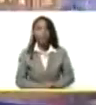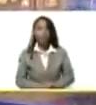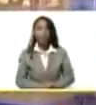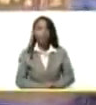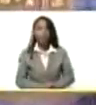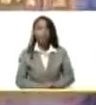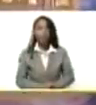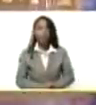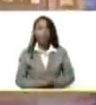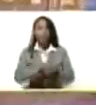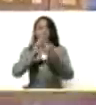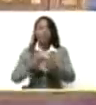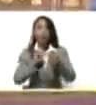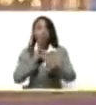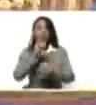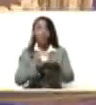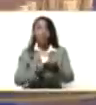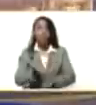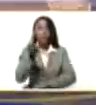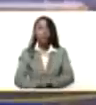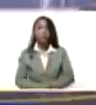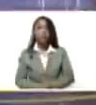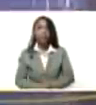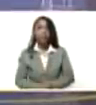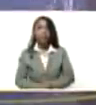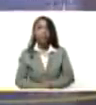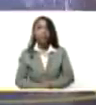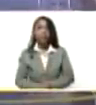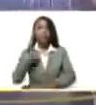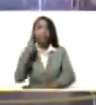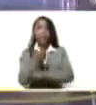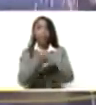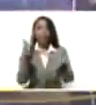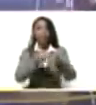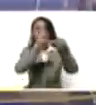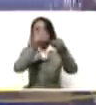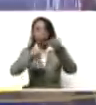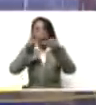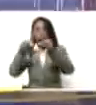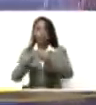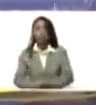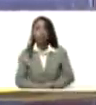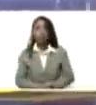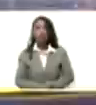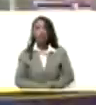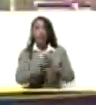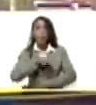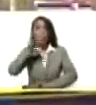por hoy porque la variante omicron es altamente contagiosa